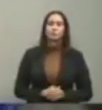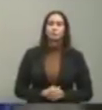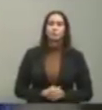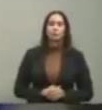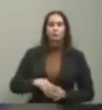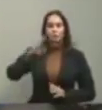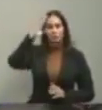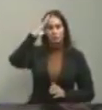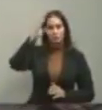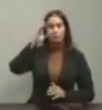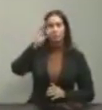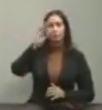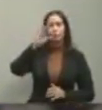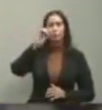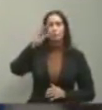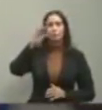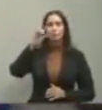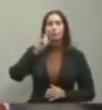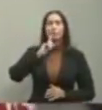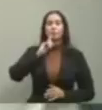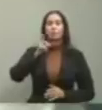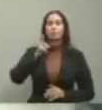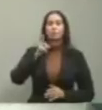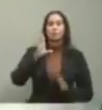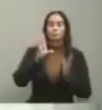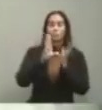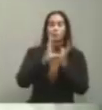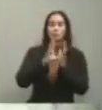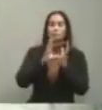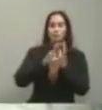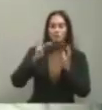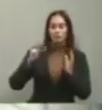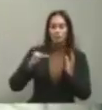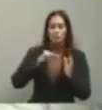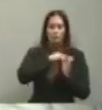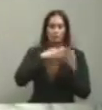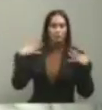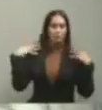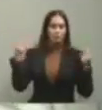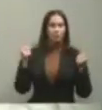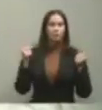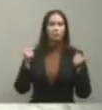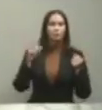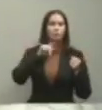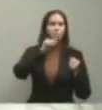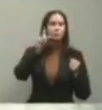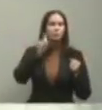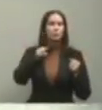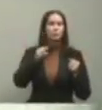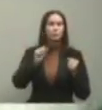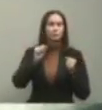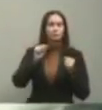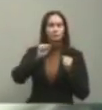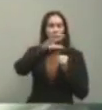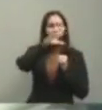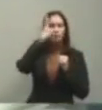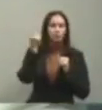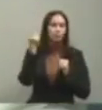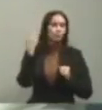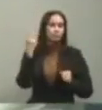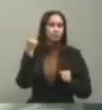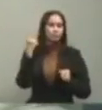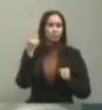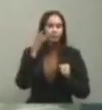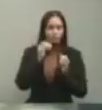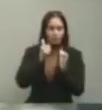saludo francés a bala de noticentro para el ministro de salud pública ministro no me quedó muy claro cuando usted dijo que